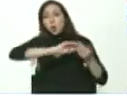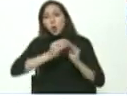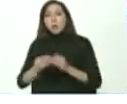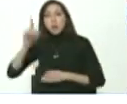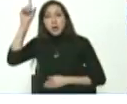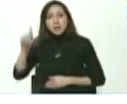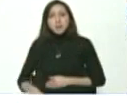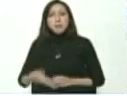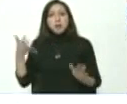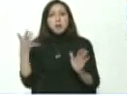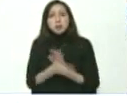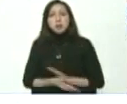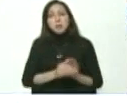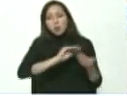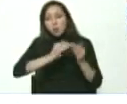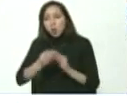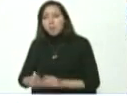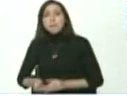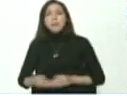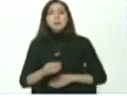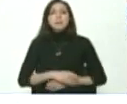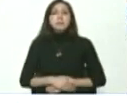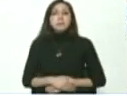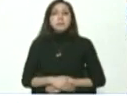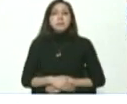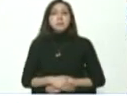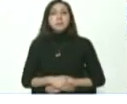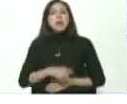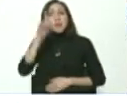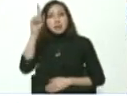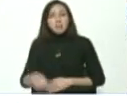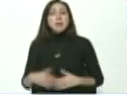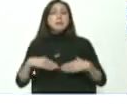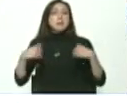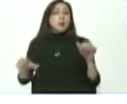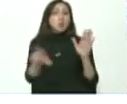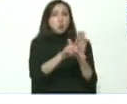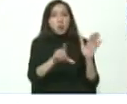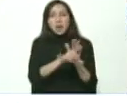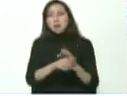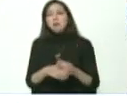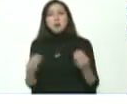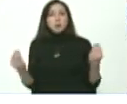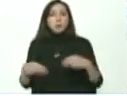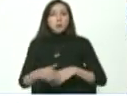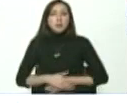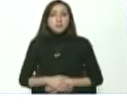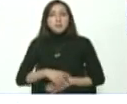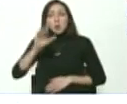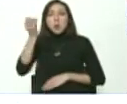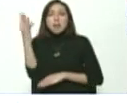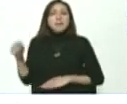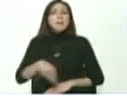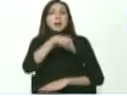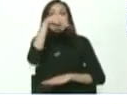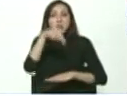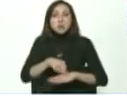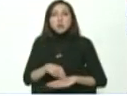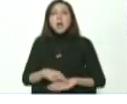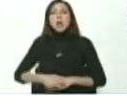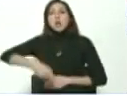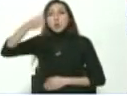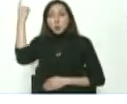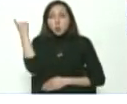ley del parlamento comunal, en la ley de salud, porque la Asamblea Nacional